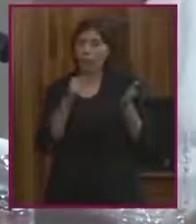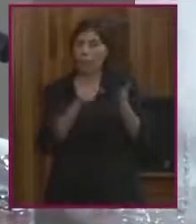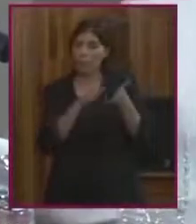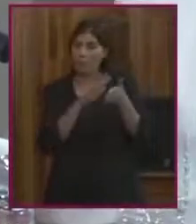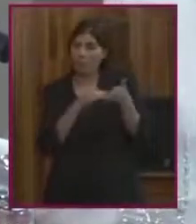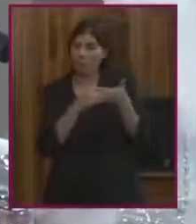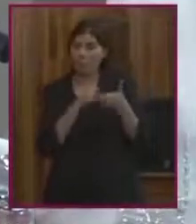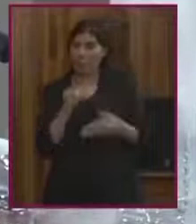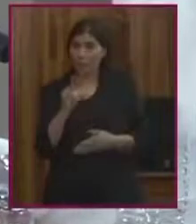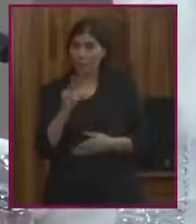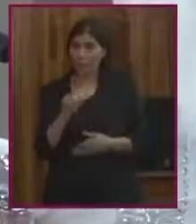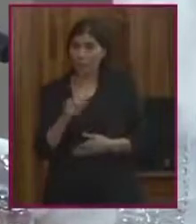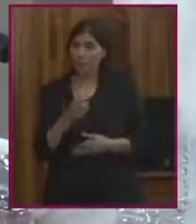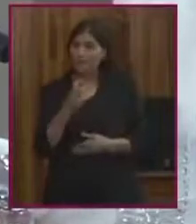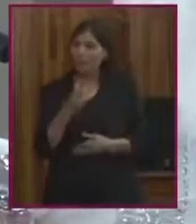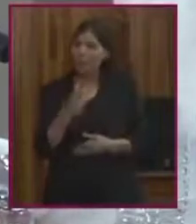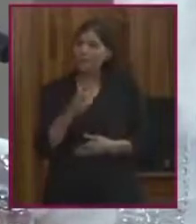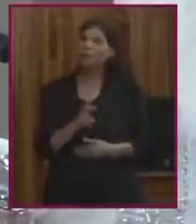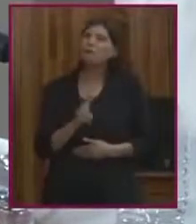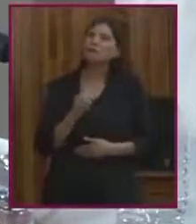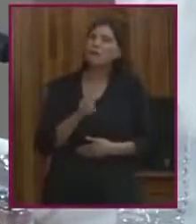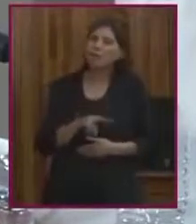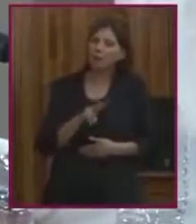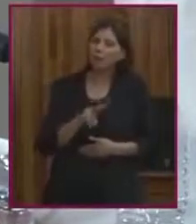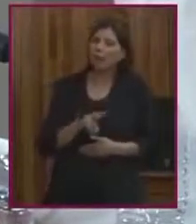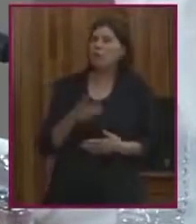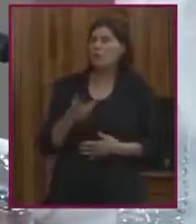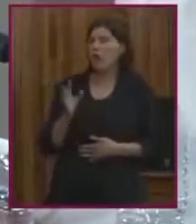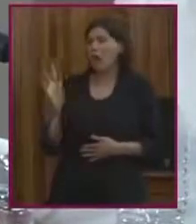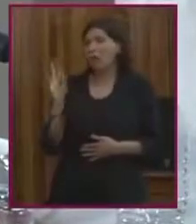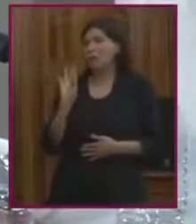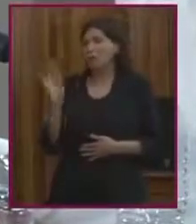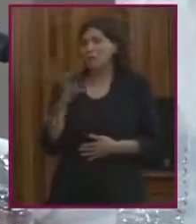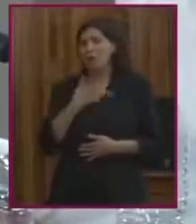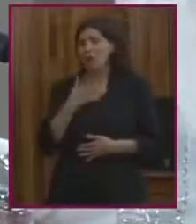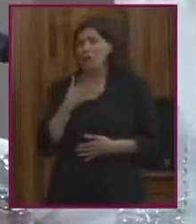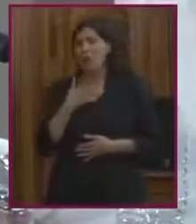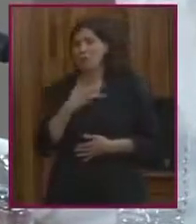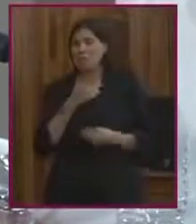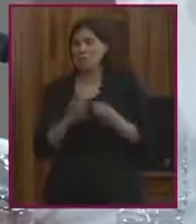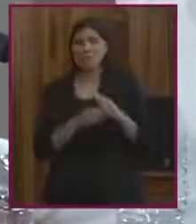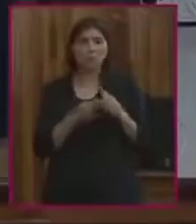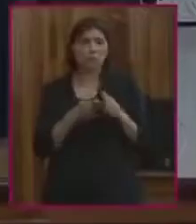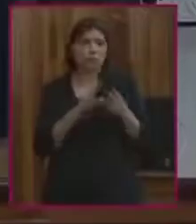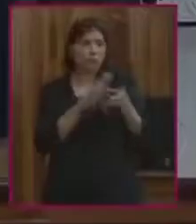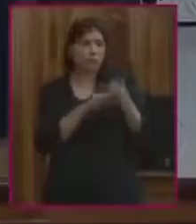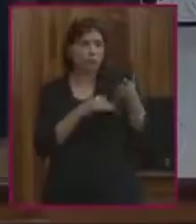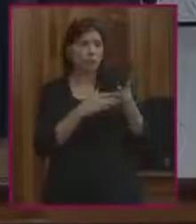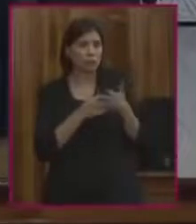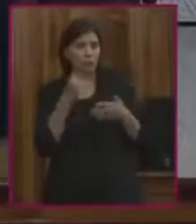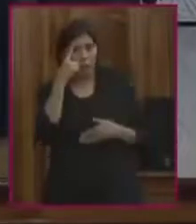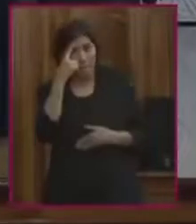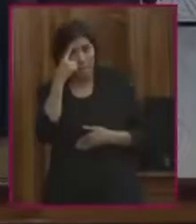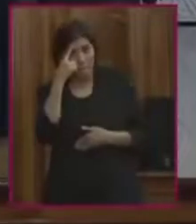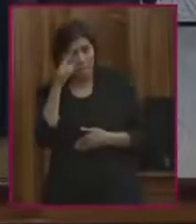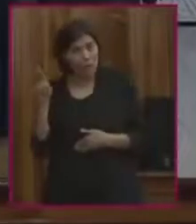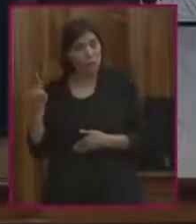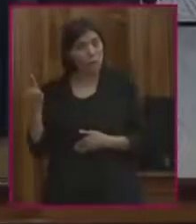la realidad así es. Podemos tener un currículum excelente, pero si no es comprensible para el